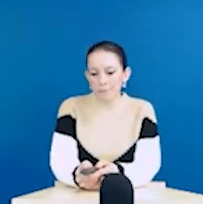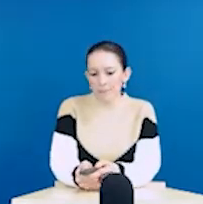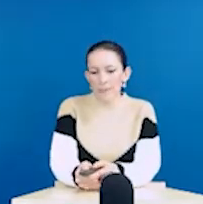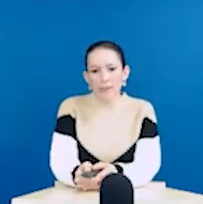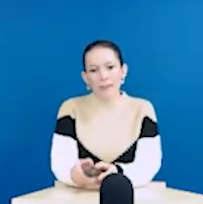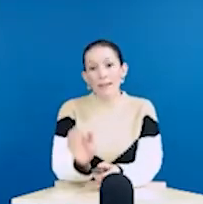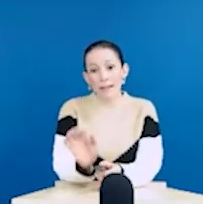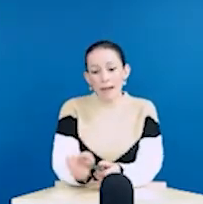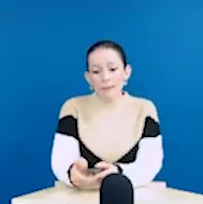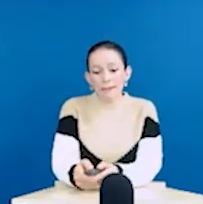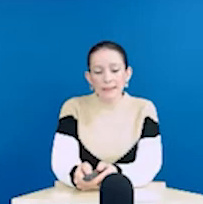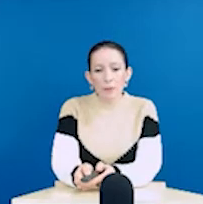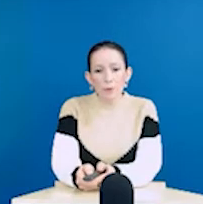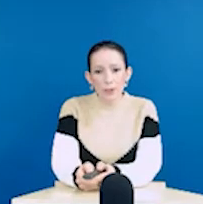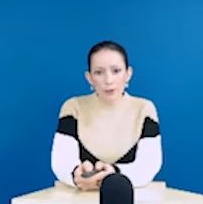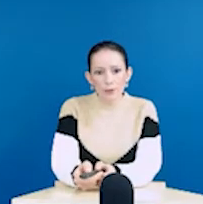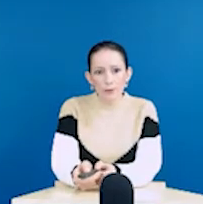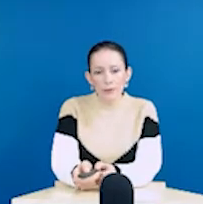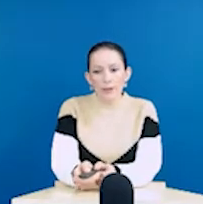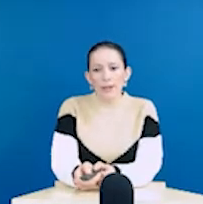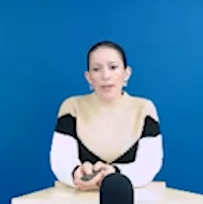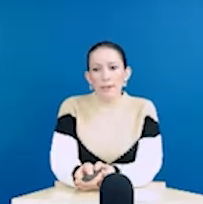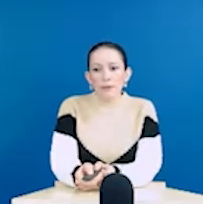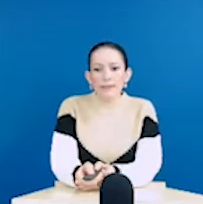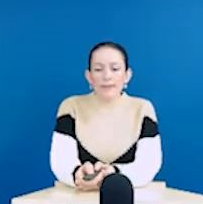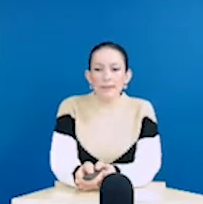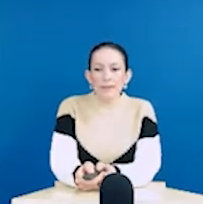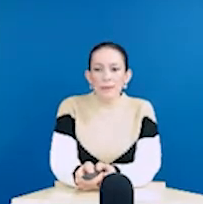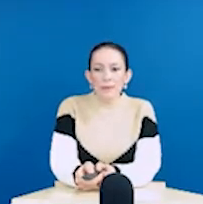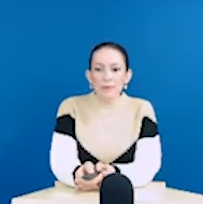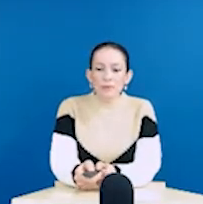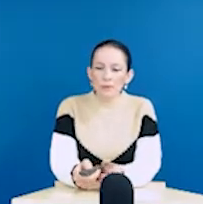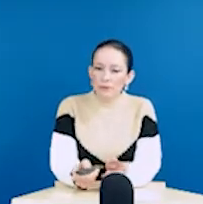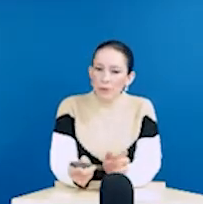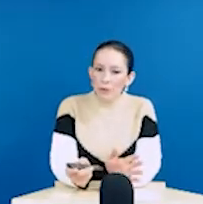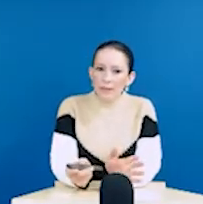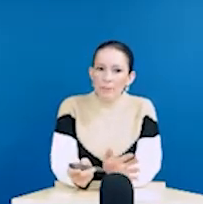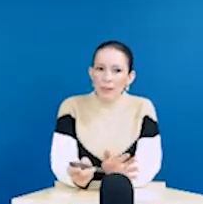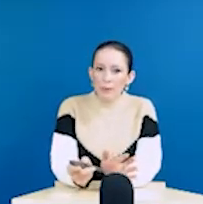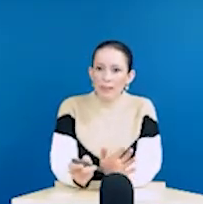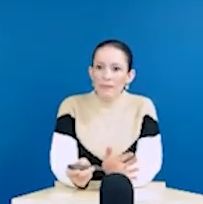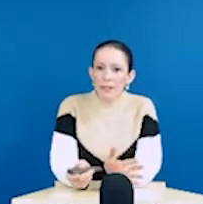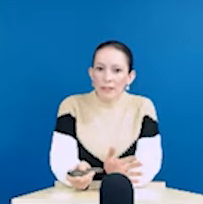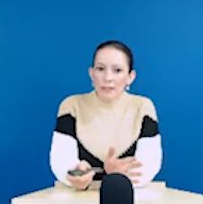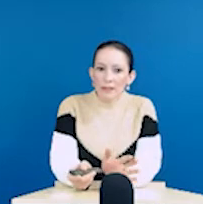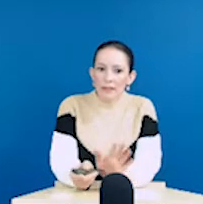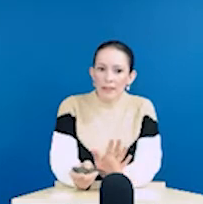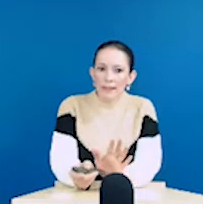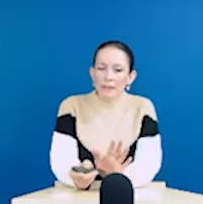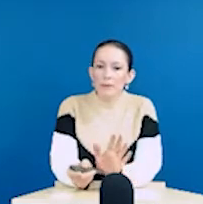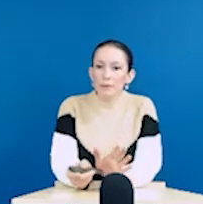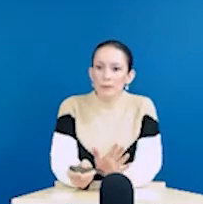pacientes. Cada paciente es único, entonces necesitamos todo eso para poder